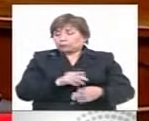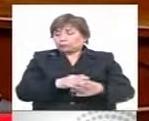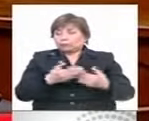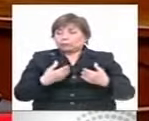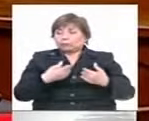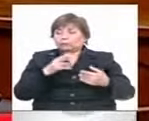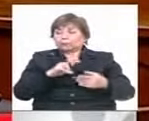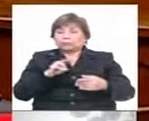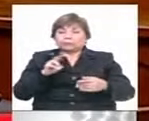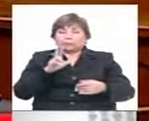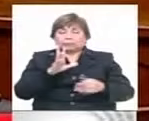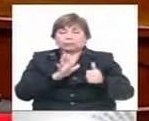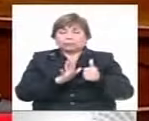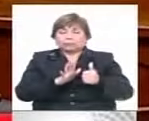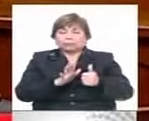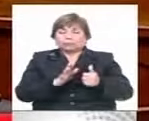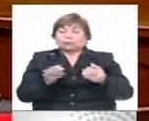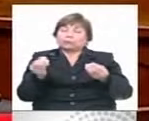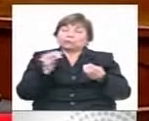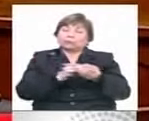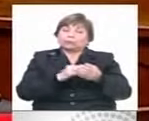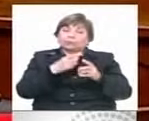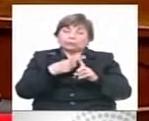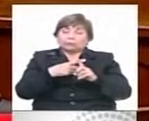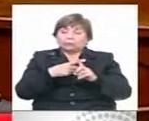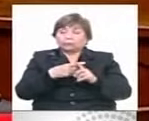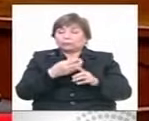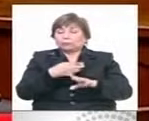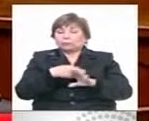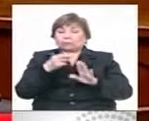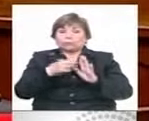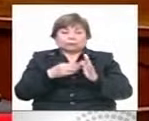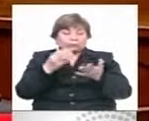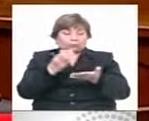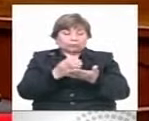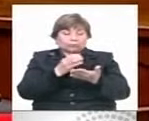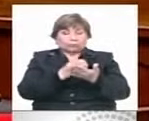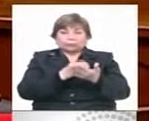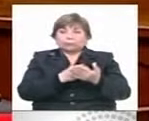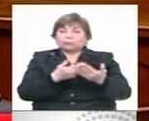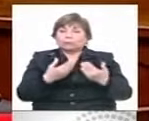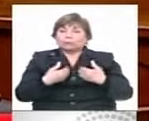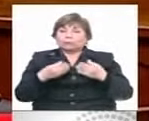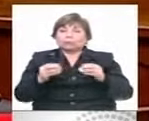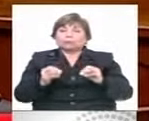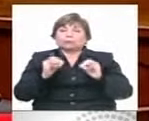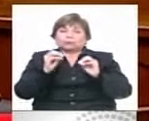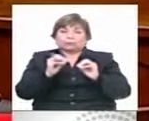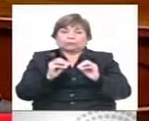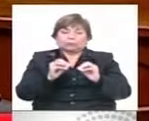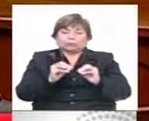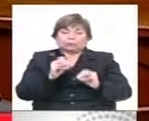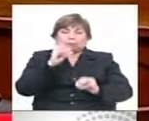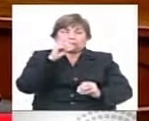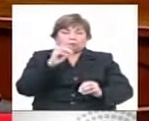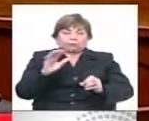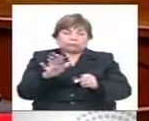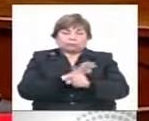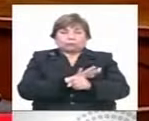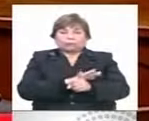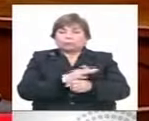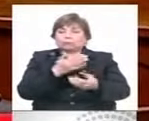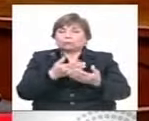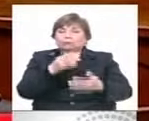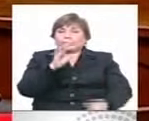del 2026, sumado a los proyectos ya contratados, nos proponemos culminar un total de